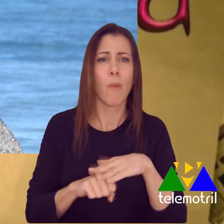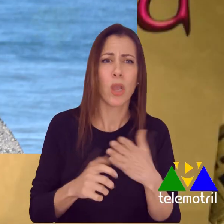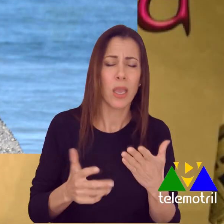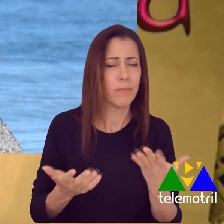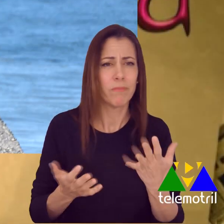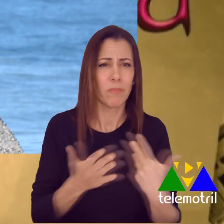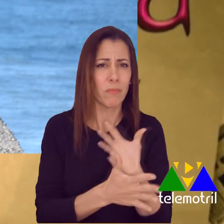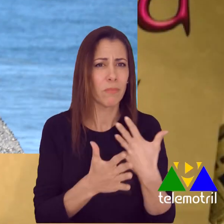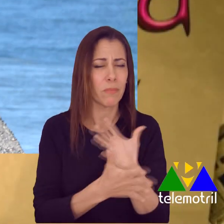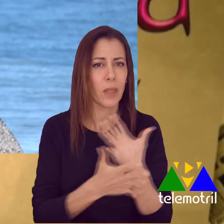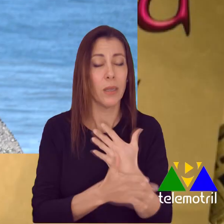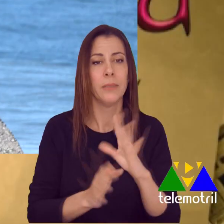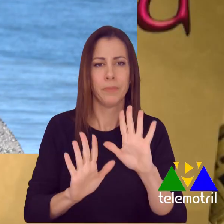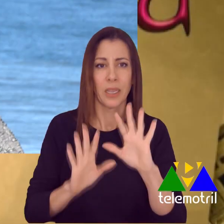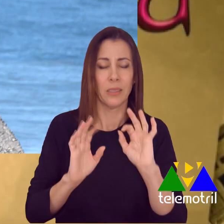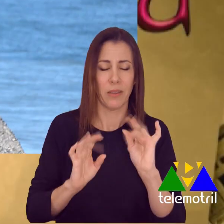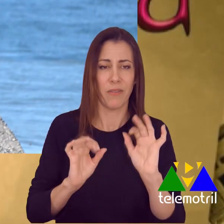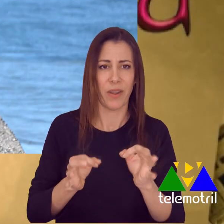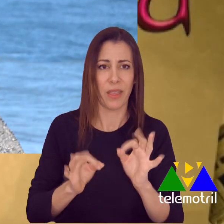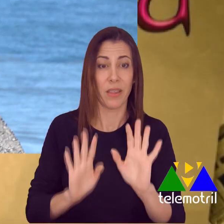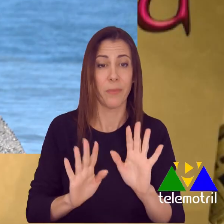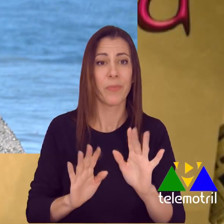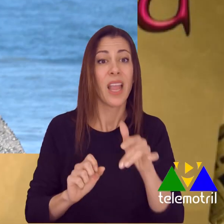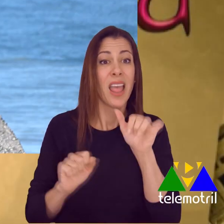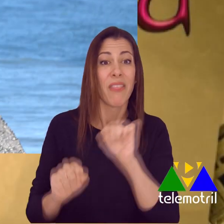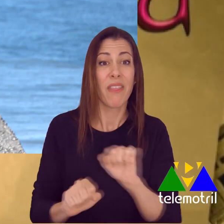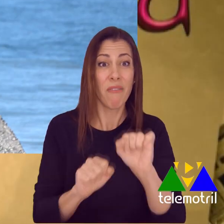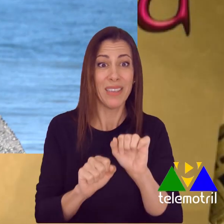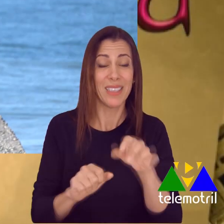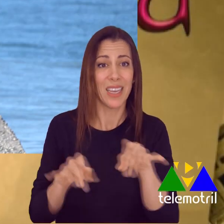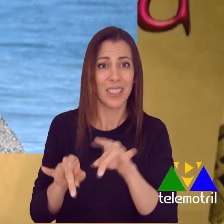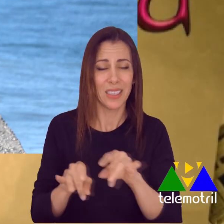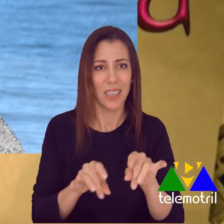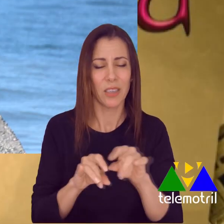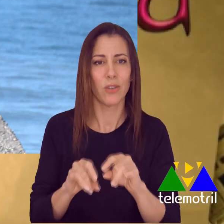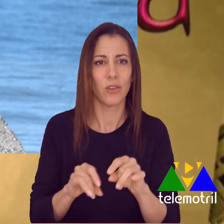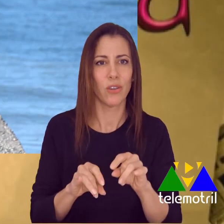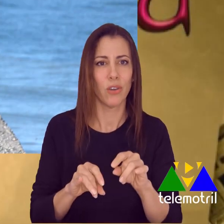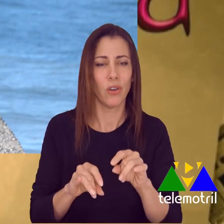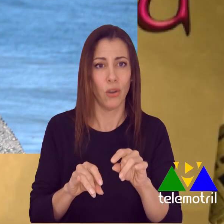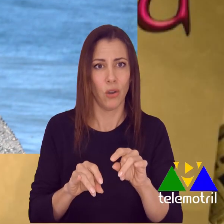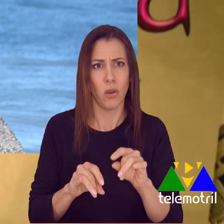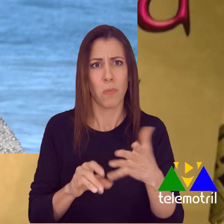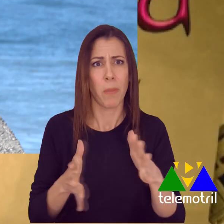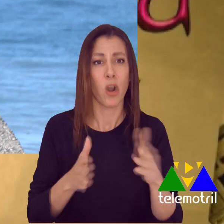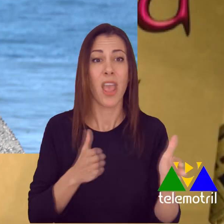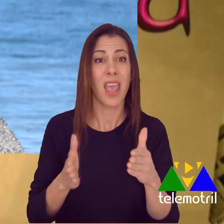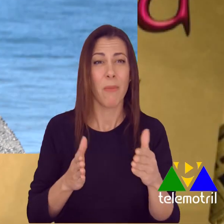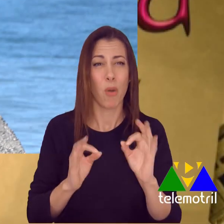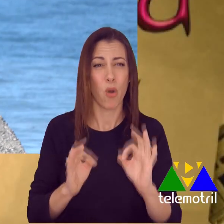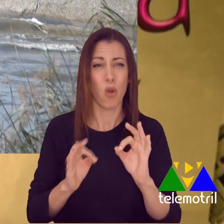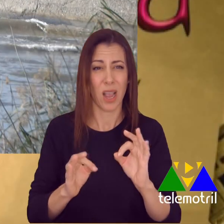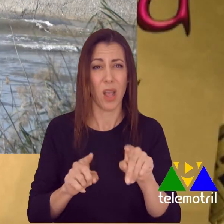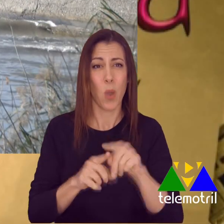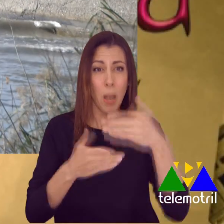Es verdad que la defensa del territorio que existió desde época musulmana, ahí está